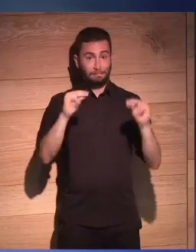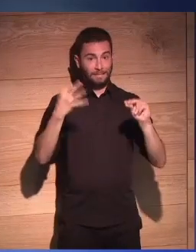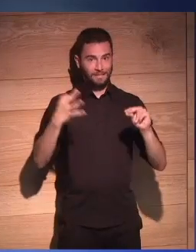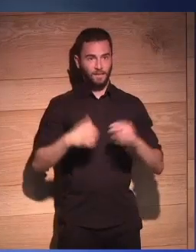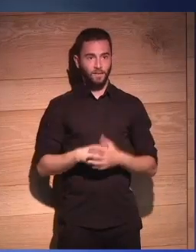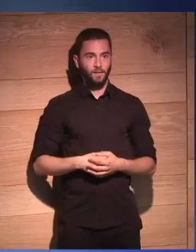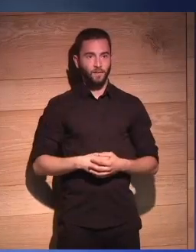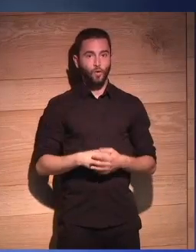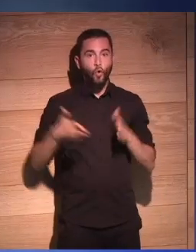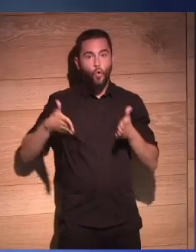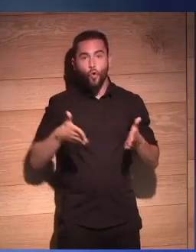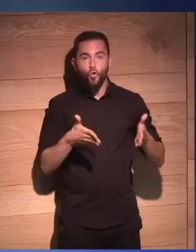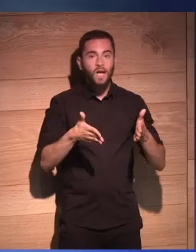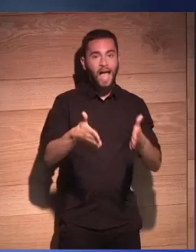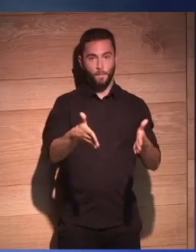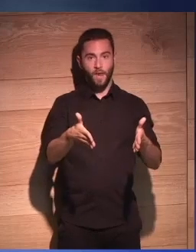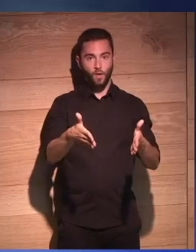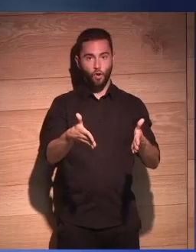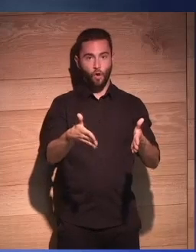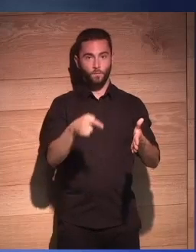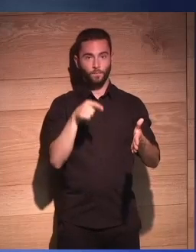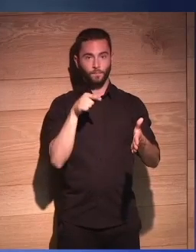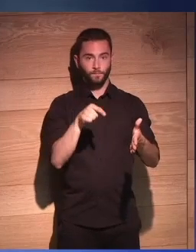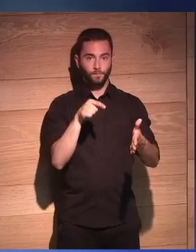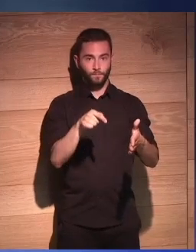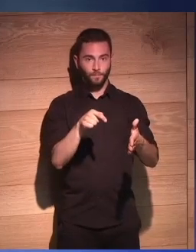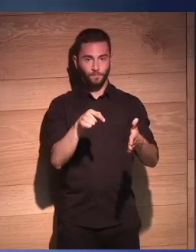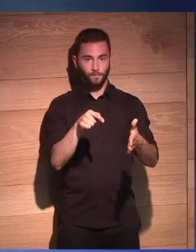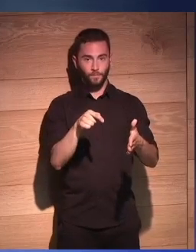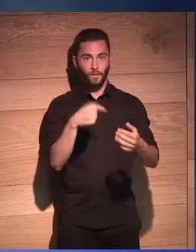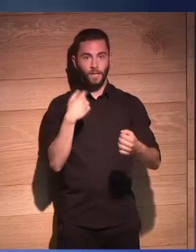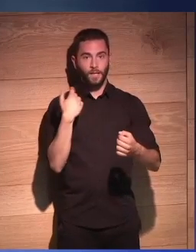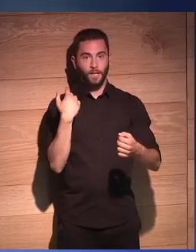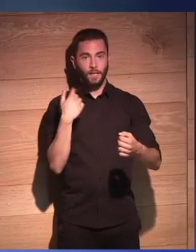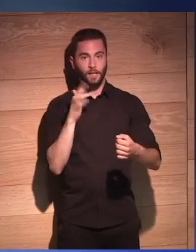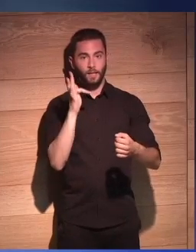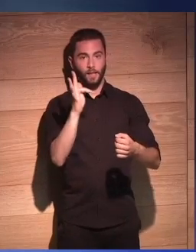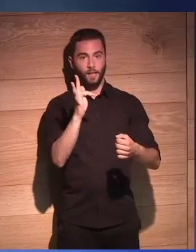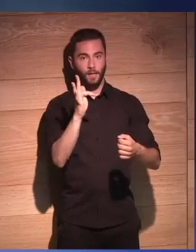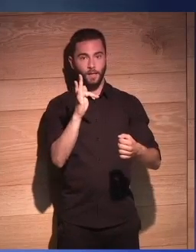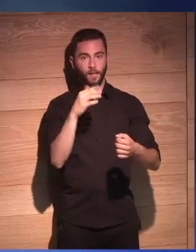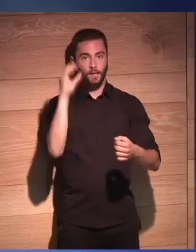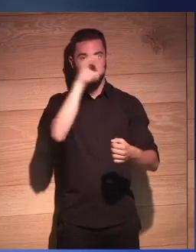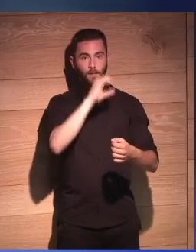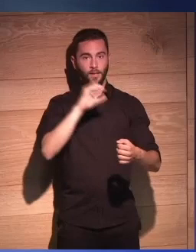Tenemos que dejarlo. Un camino, digamos, que se favoreciera la transmisión de toda esa ciencia,